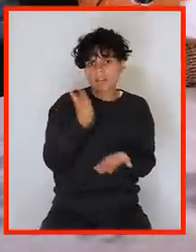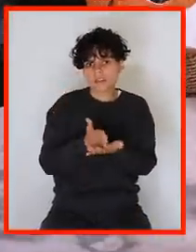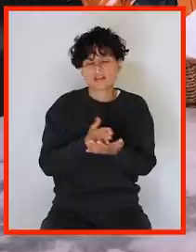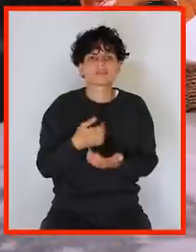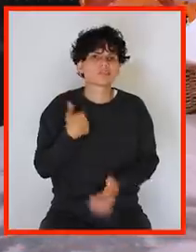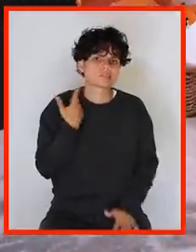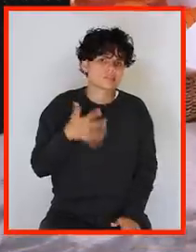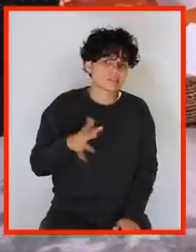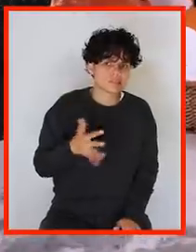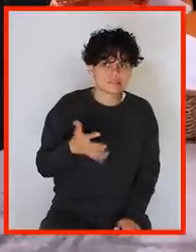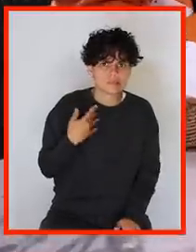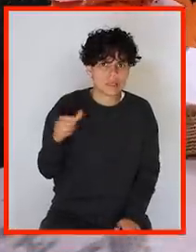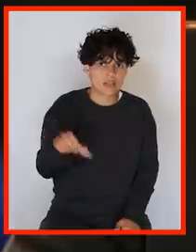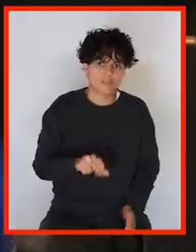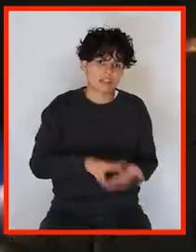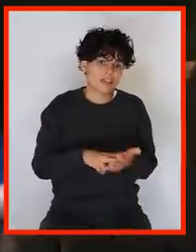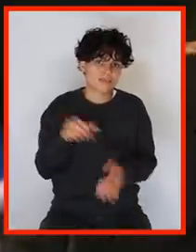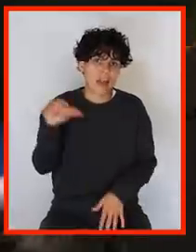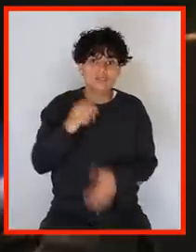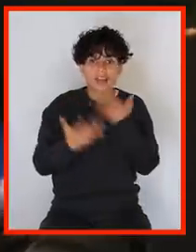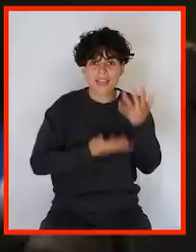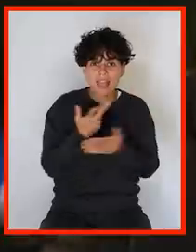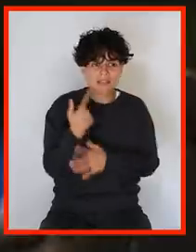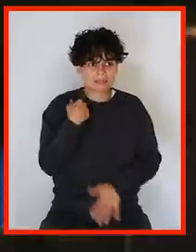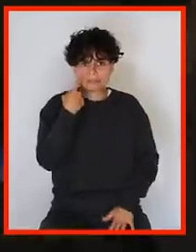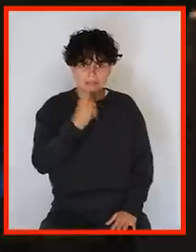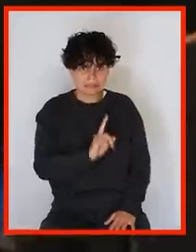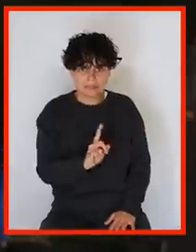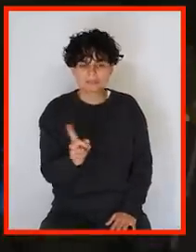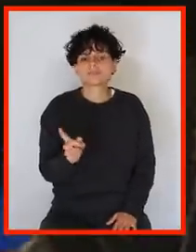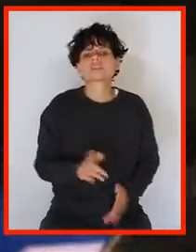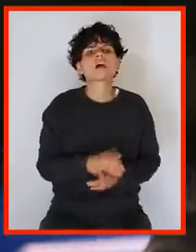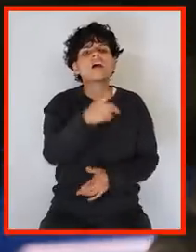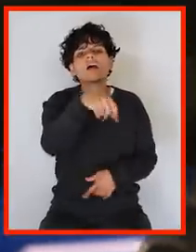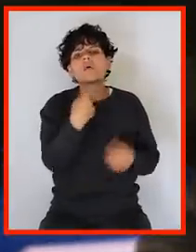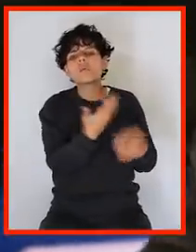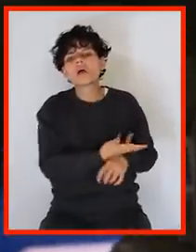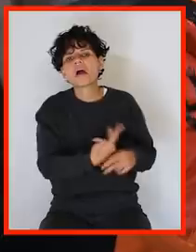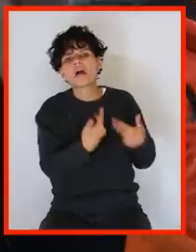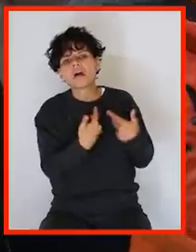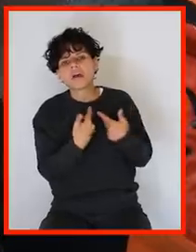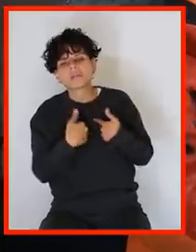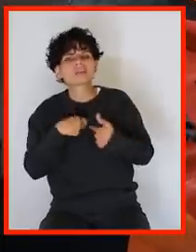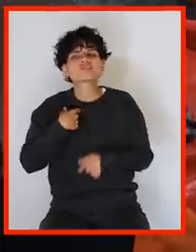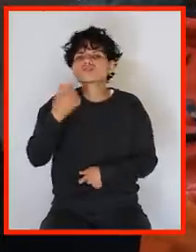como puta, era malo, una mierda. No sabía nada de canto, pues. Y los weones como que me huellaban así como...